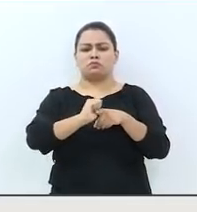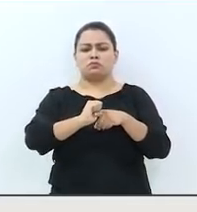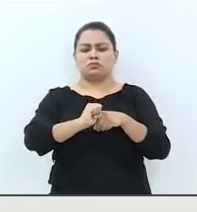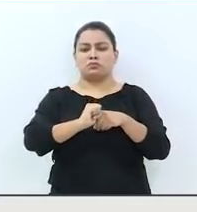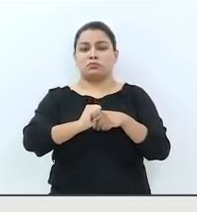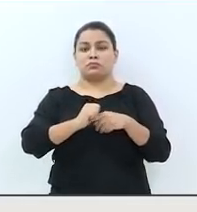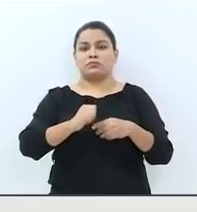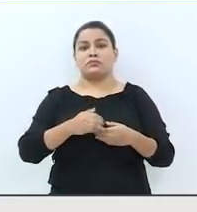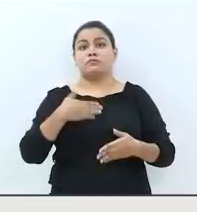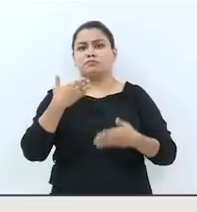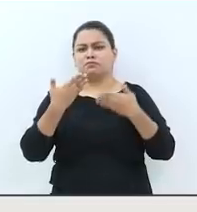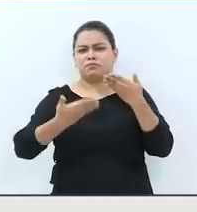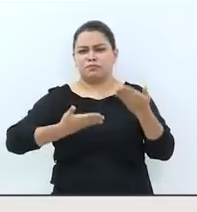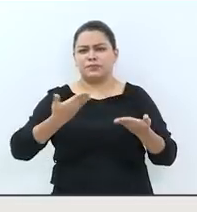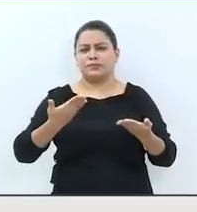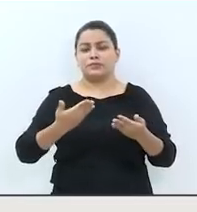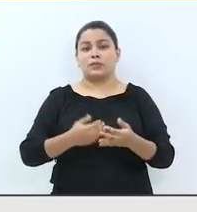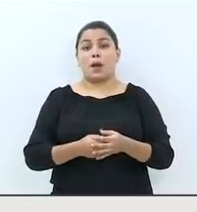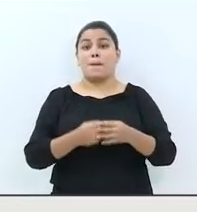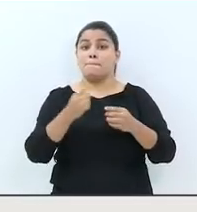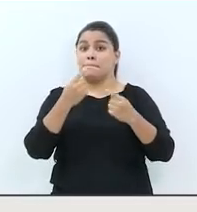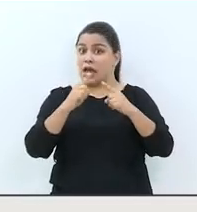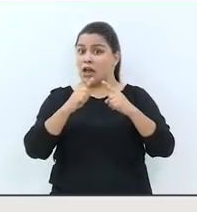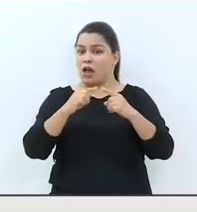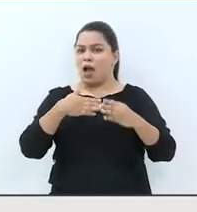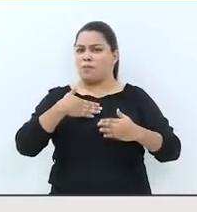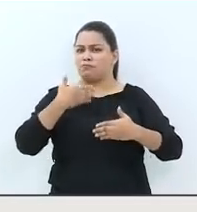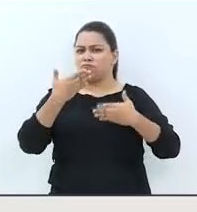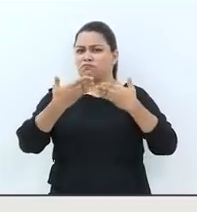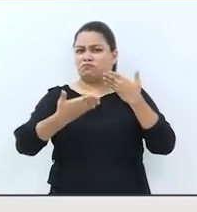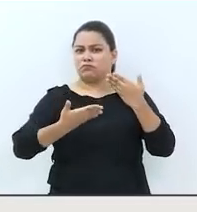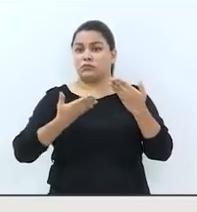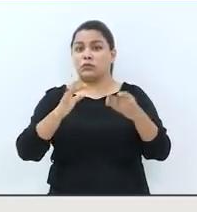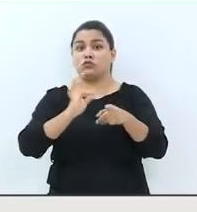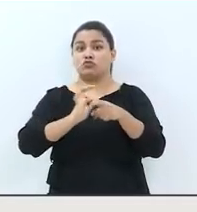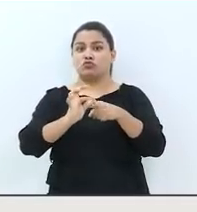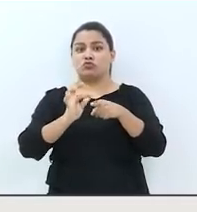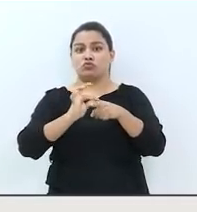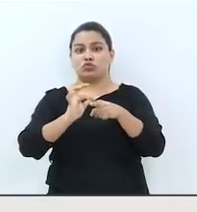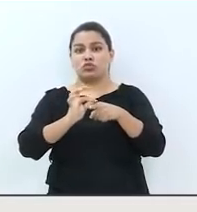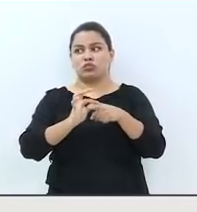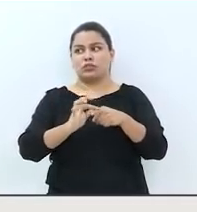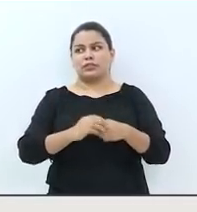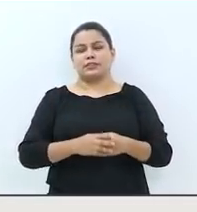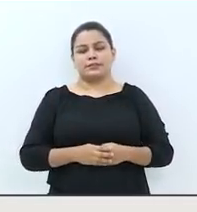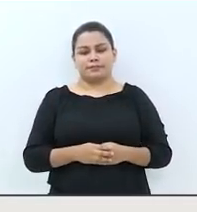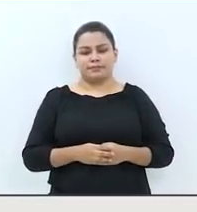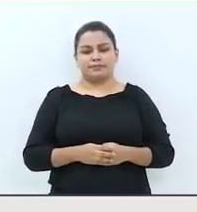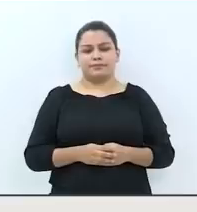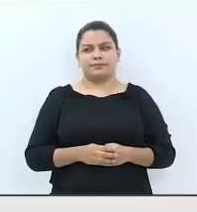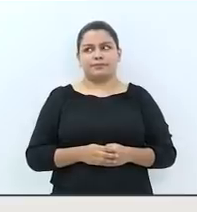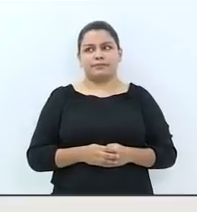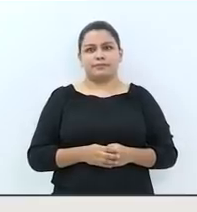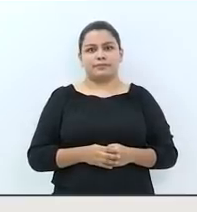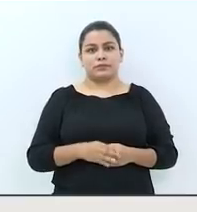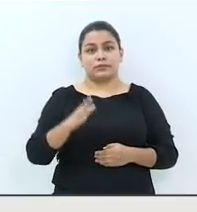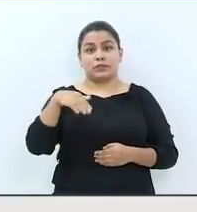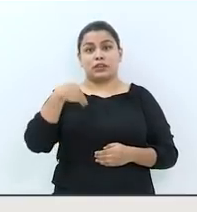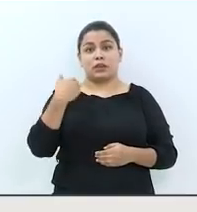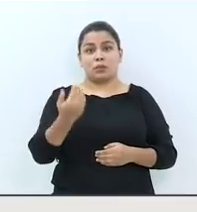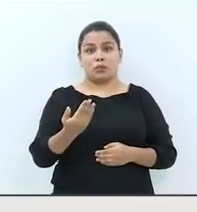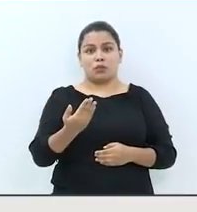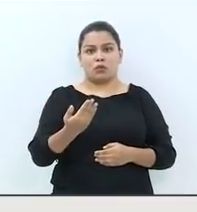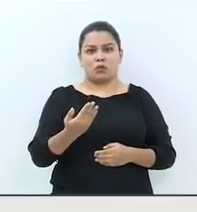empatía. Pero ojo, una empatía funcional, que ya vamos a hablar un poquito más adelante. Luego vamos